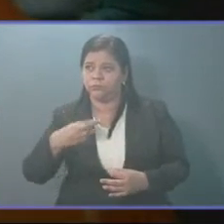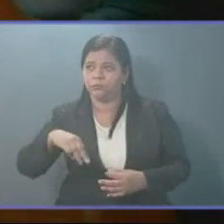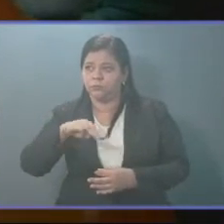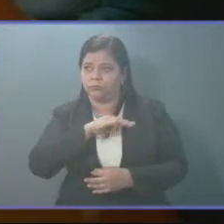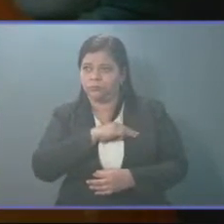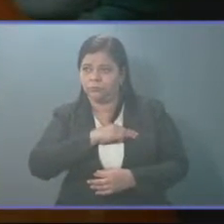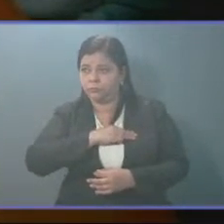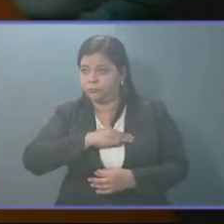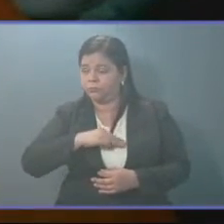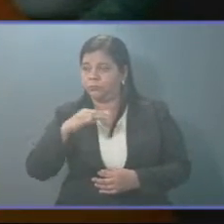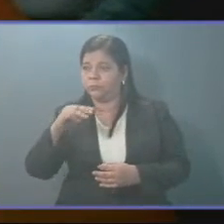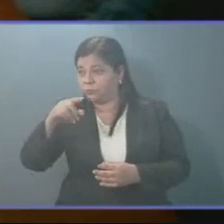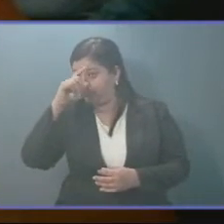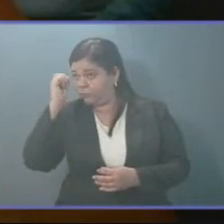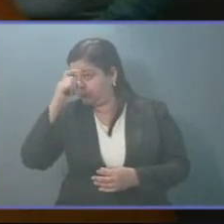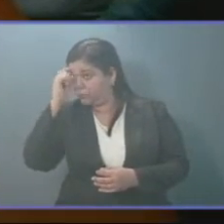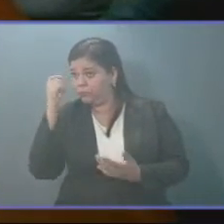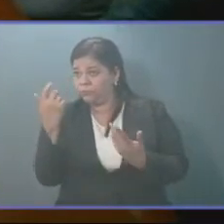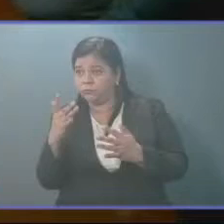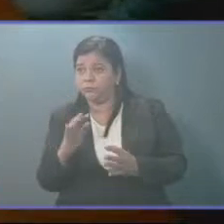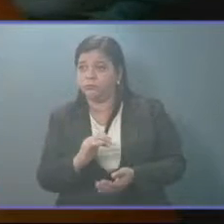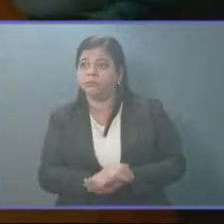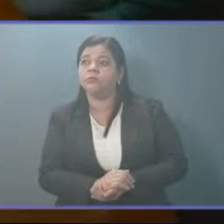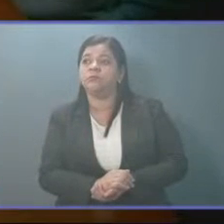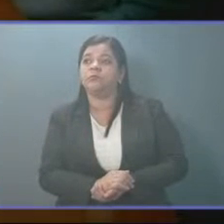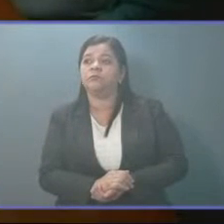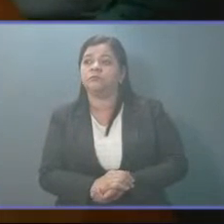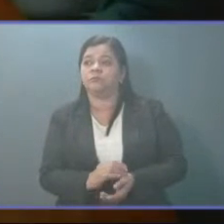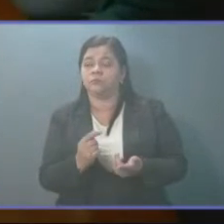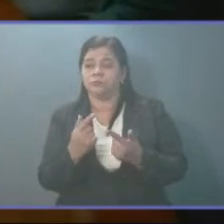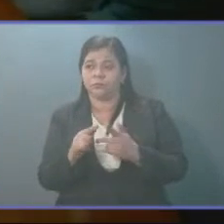también levanta actas de